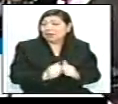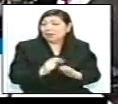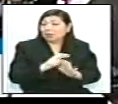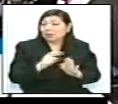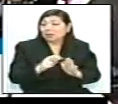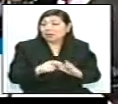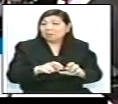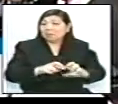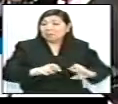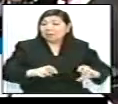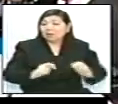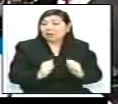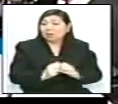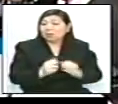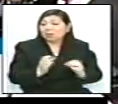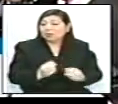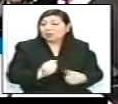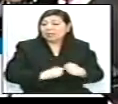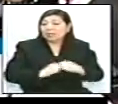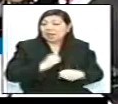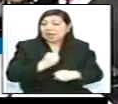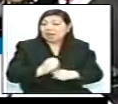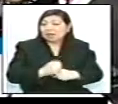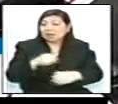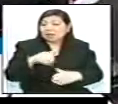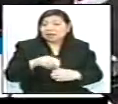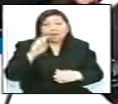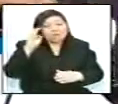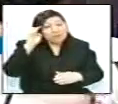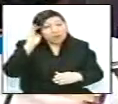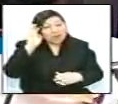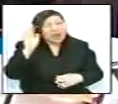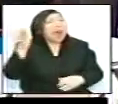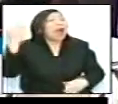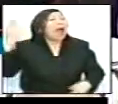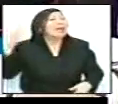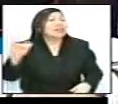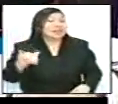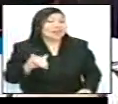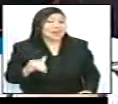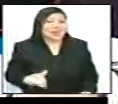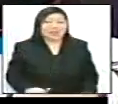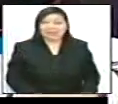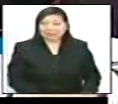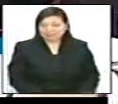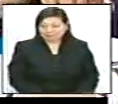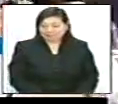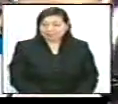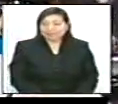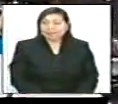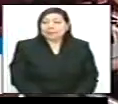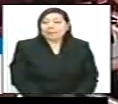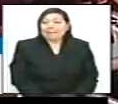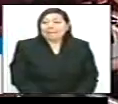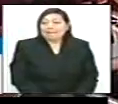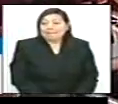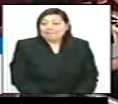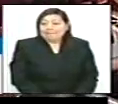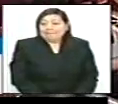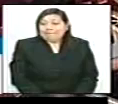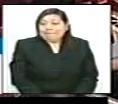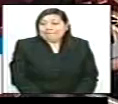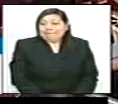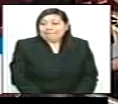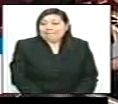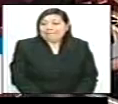proyecto al Pleno del Congreso como se hizo el año 2000 con voto al fujimorismo. Eso es el pedido. Gracias, señora Presidenta. Congresista